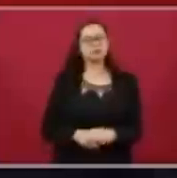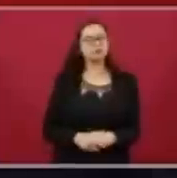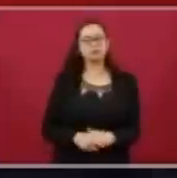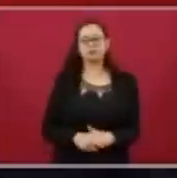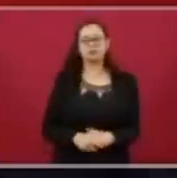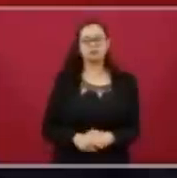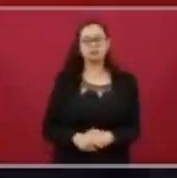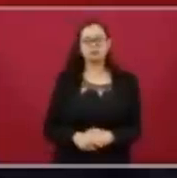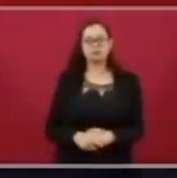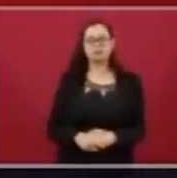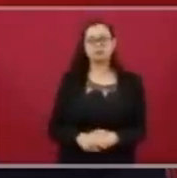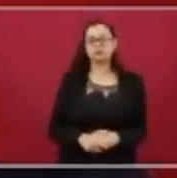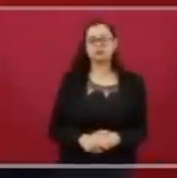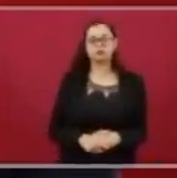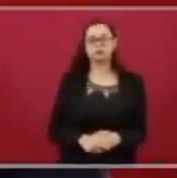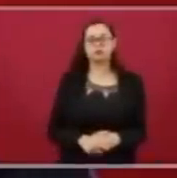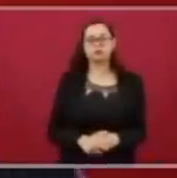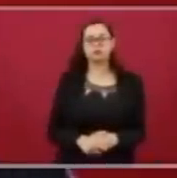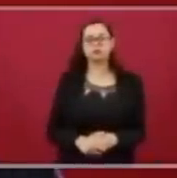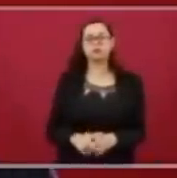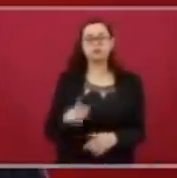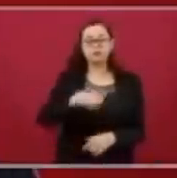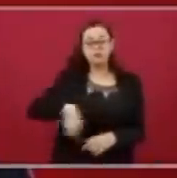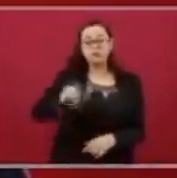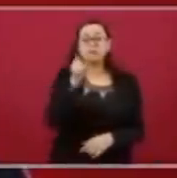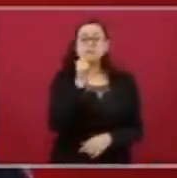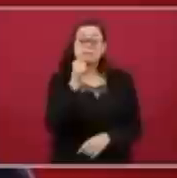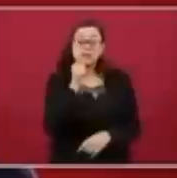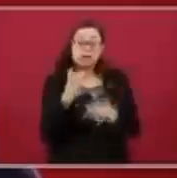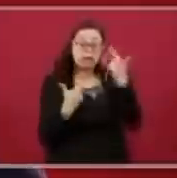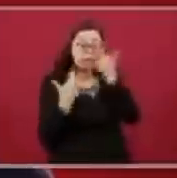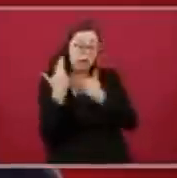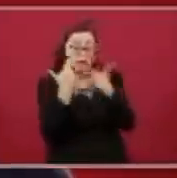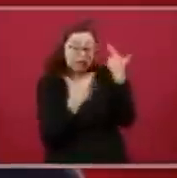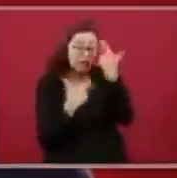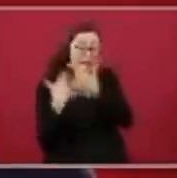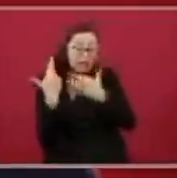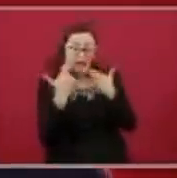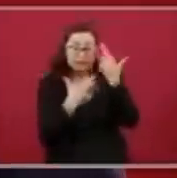una reedición de la Policía Federal,